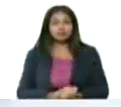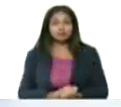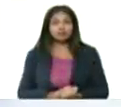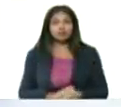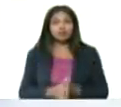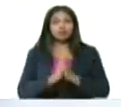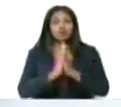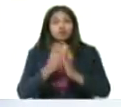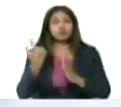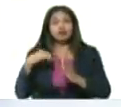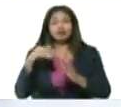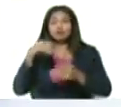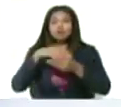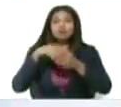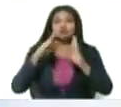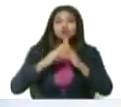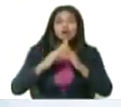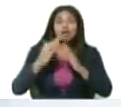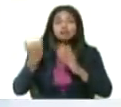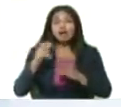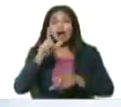su casa algún caso.